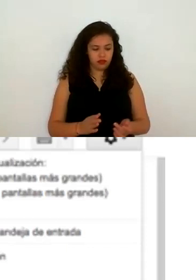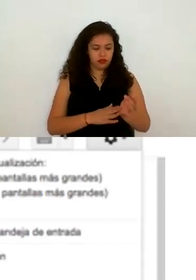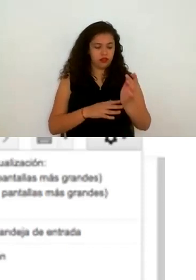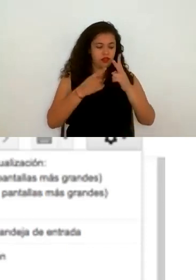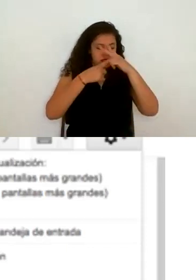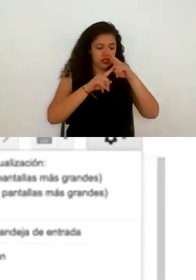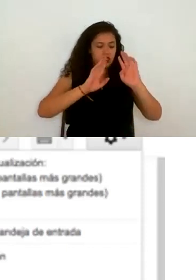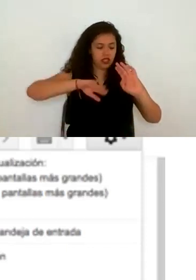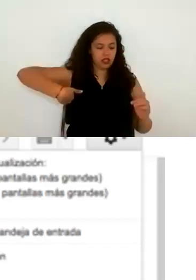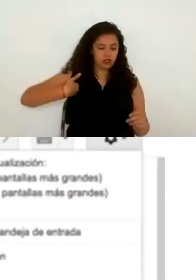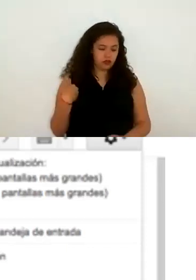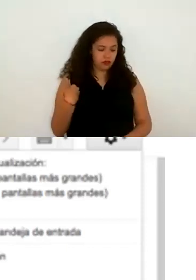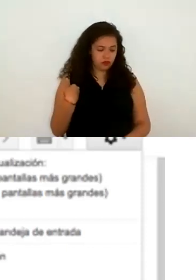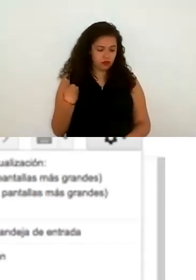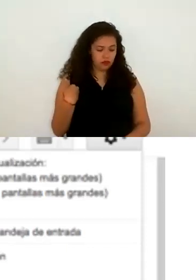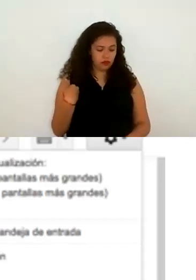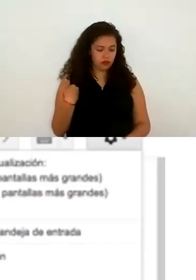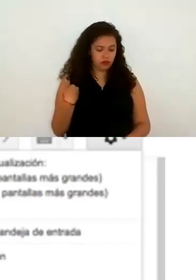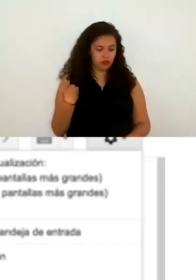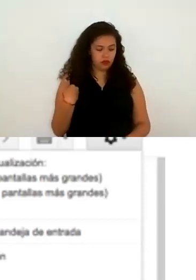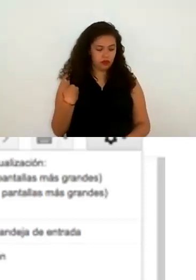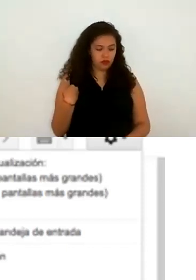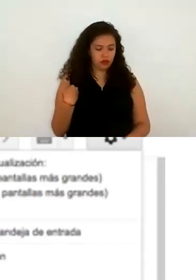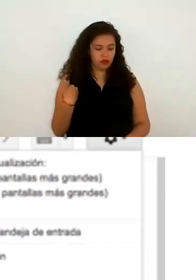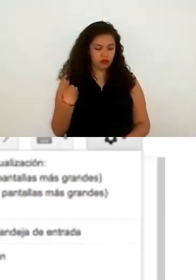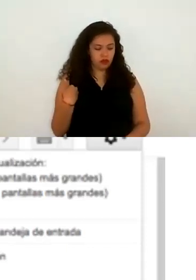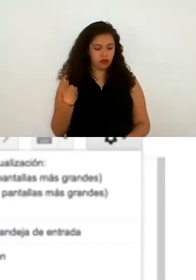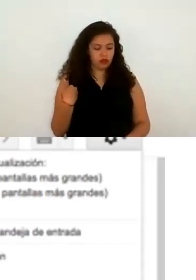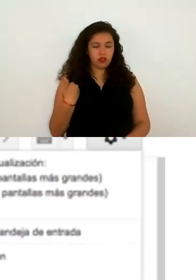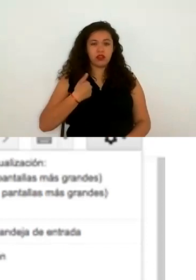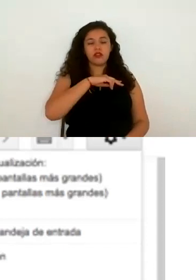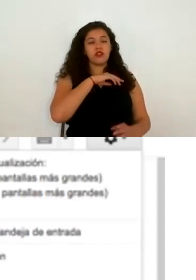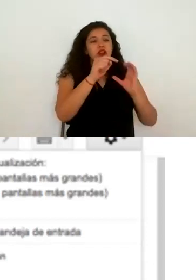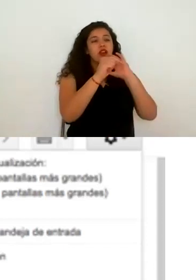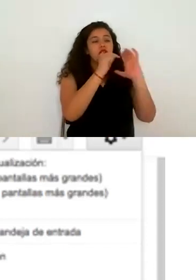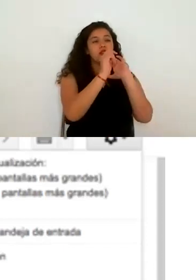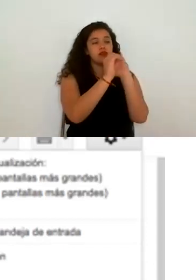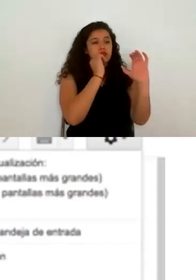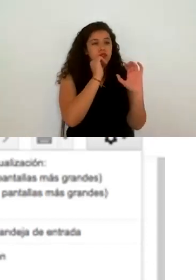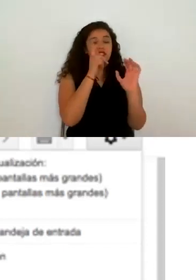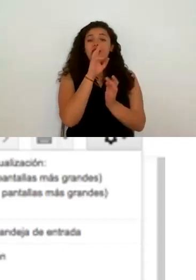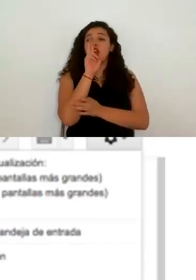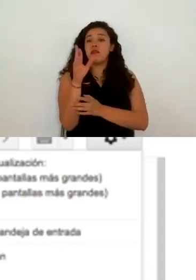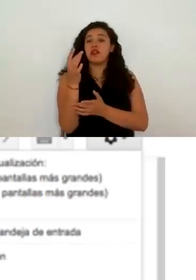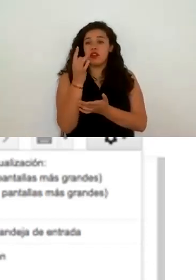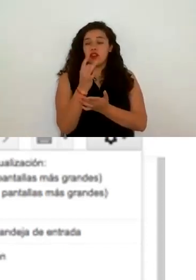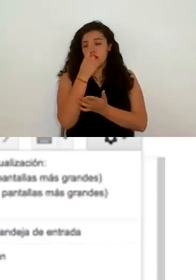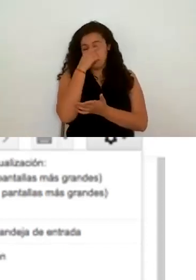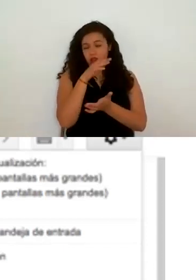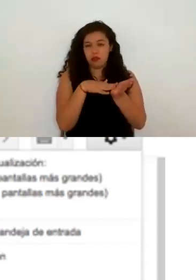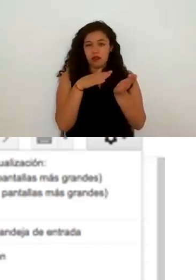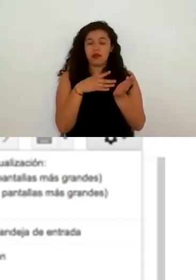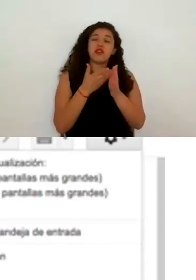guardado, y solamente el que vamos a recibir por correo tal vez es la respuesta al documento